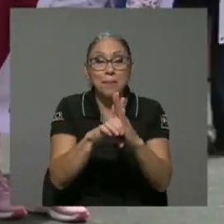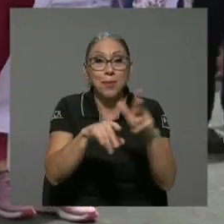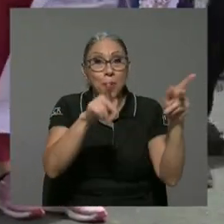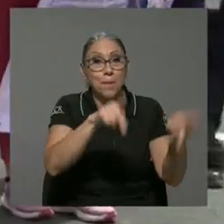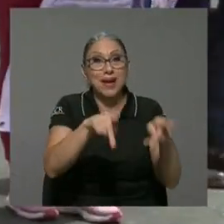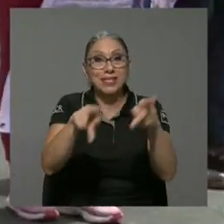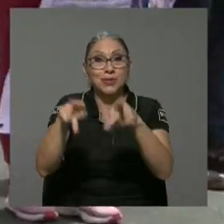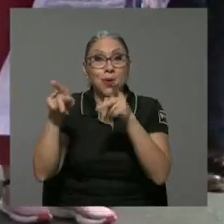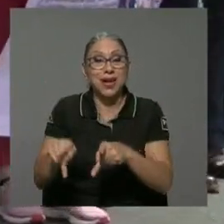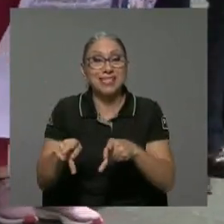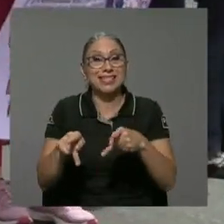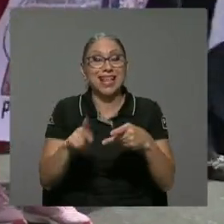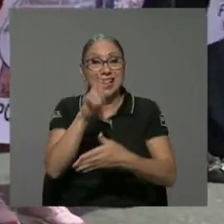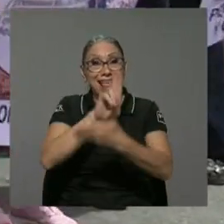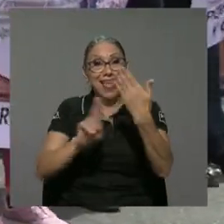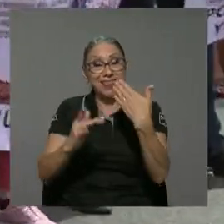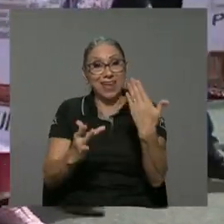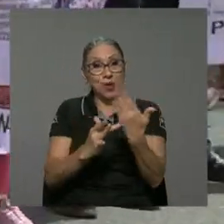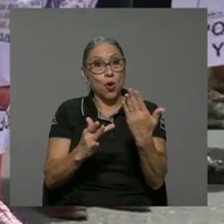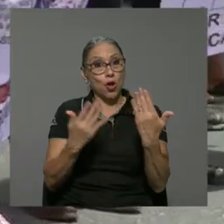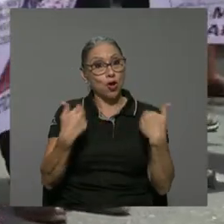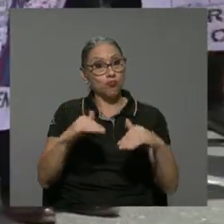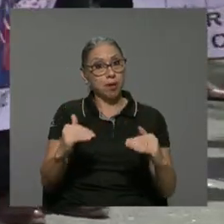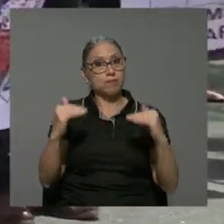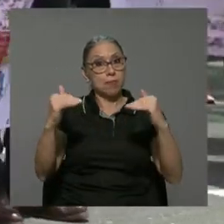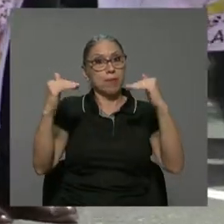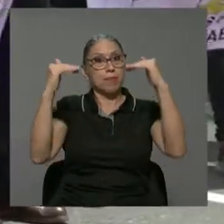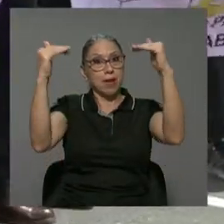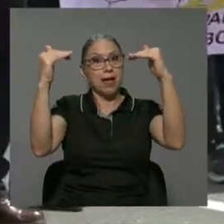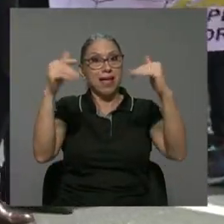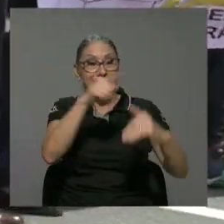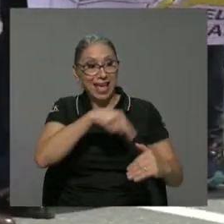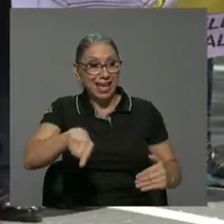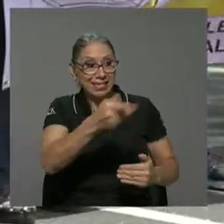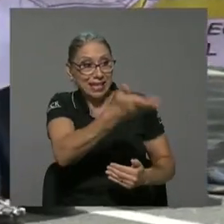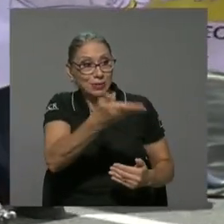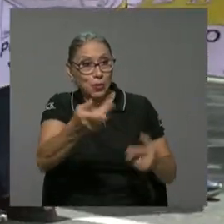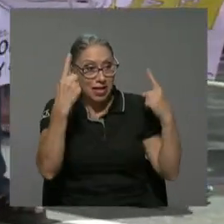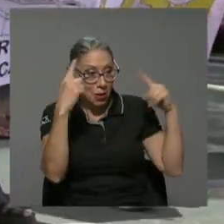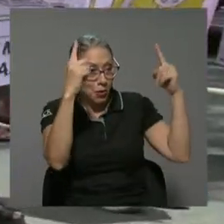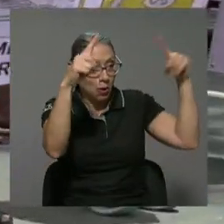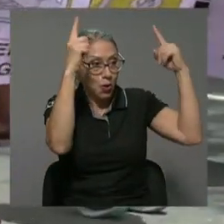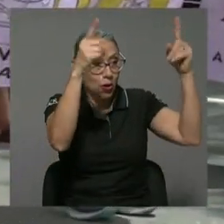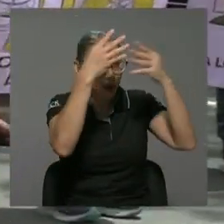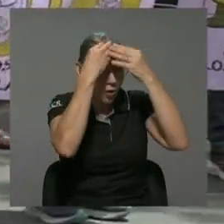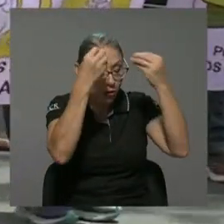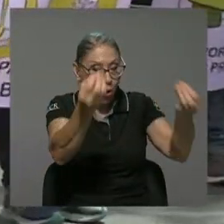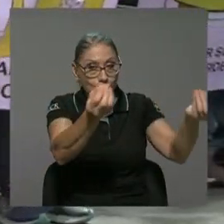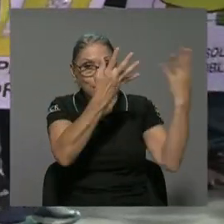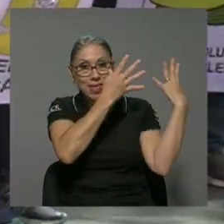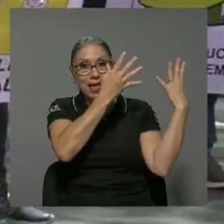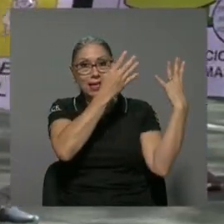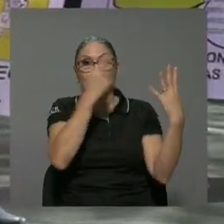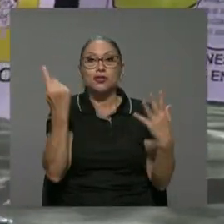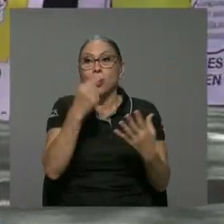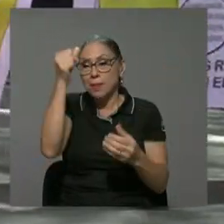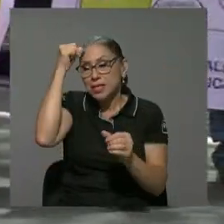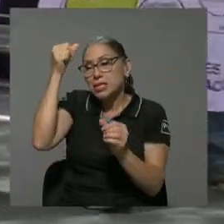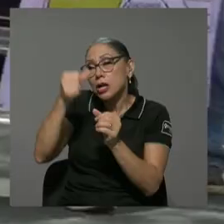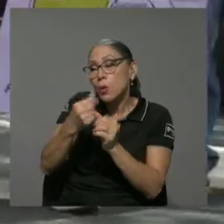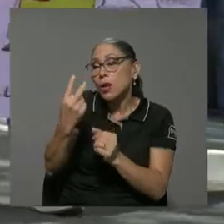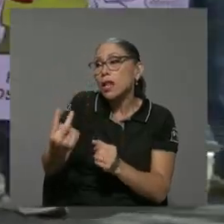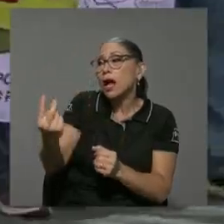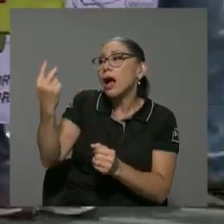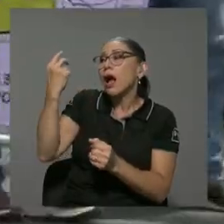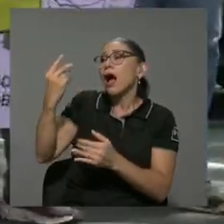tecnológico. Y digamos, eso se borra un poco de la historia de la movilización, y creo que también eso hace que entonces las personas afuera cuestionen tanto